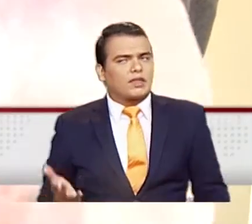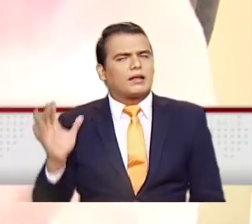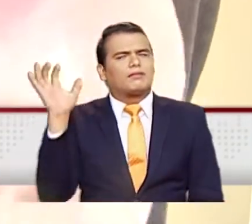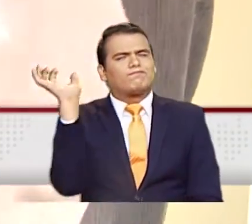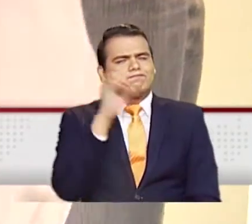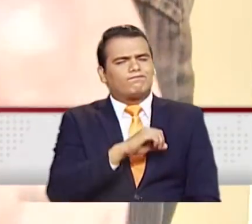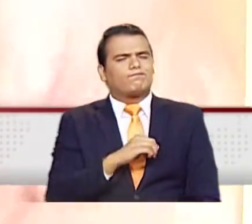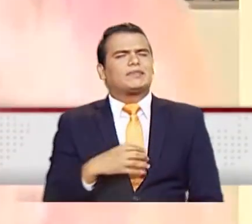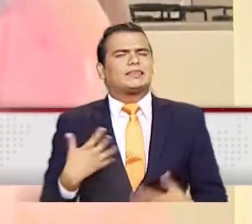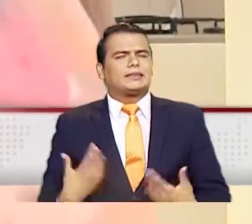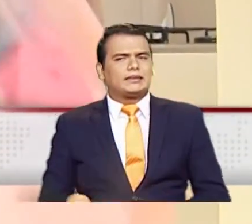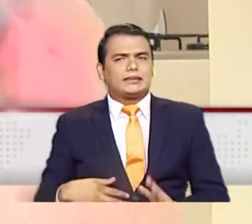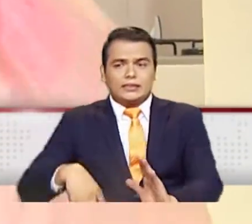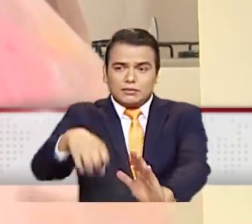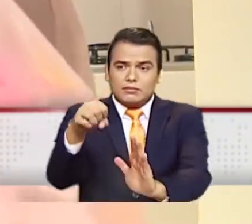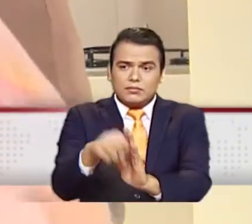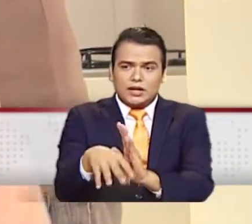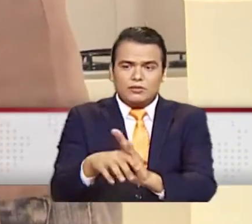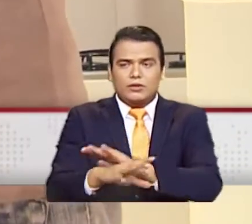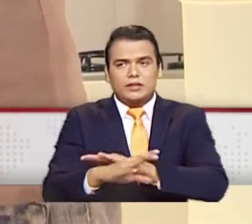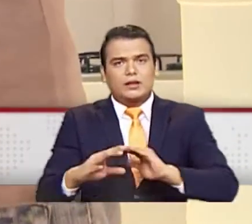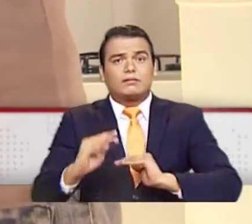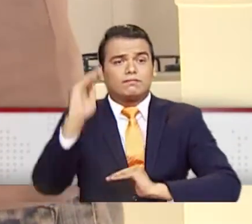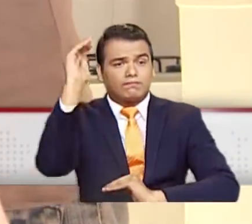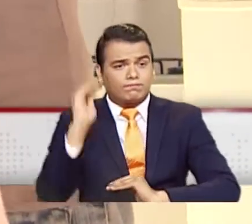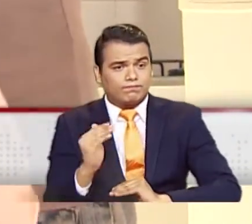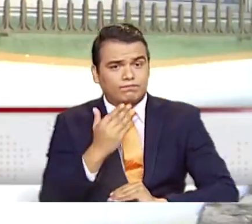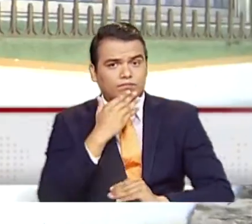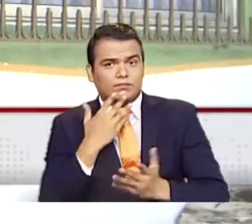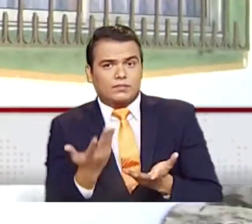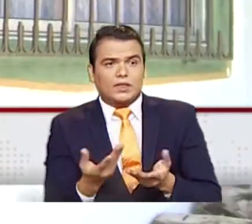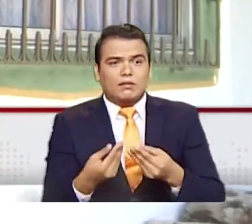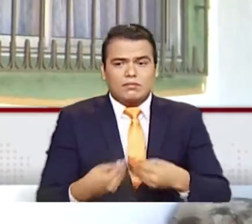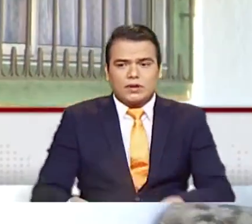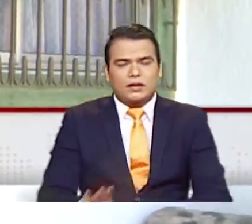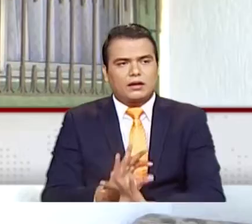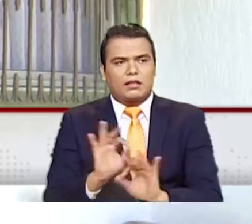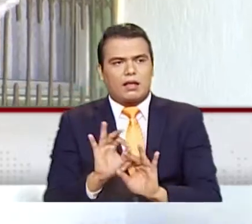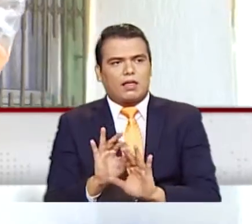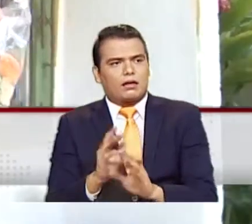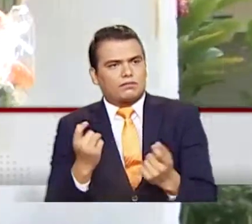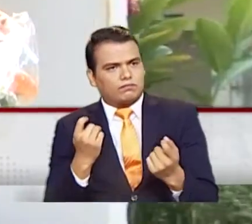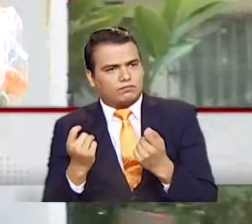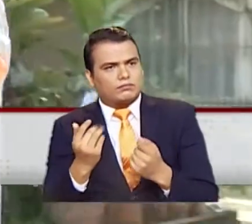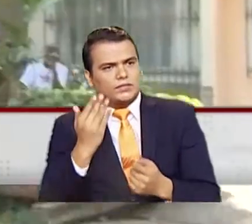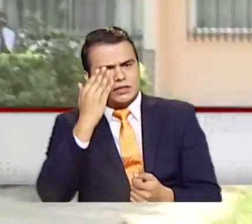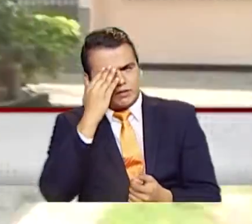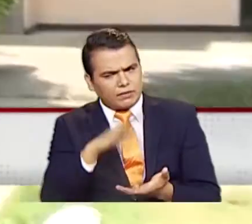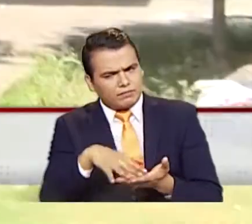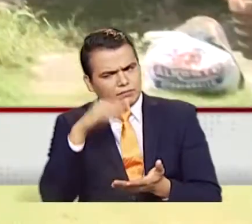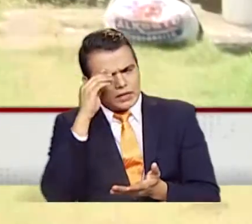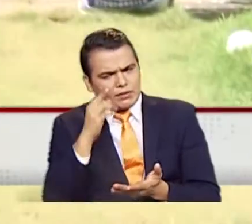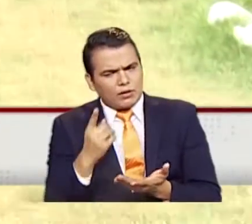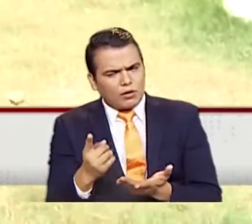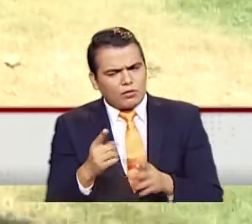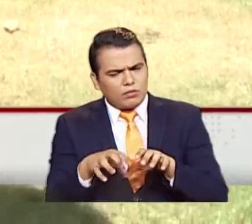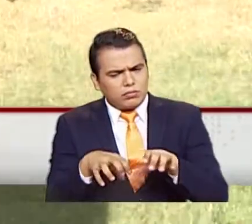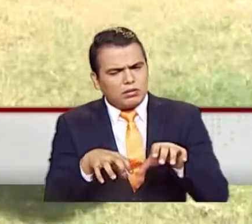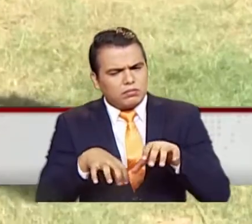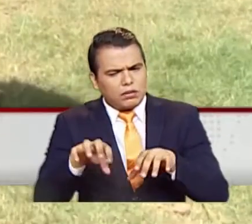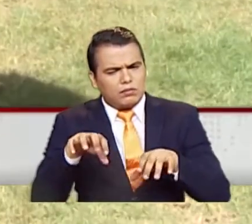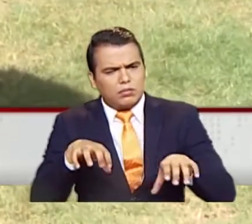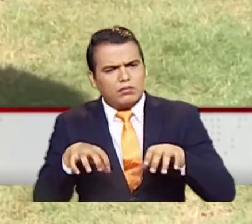cómo reducir consumos innecesarios y principalmente para que reconozcan a las redes de las